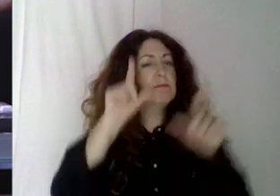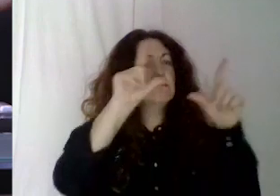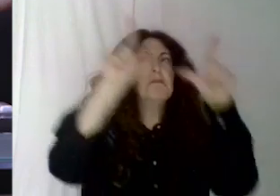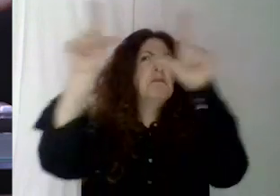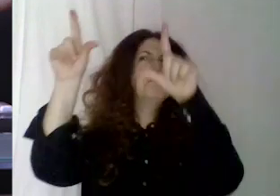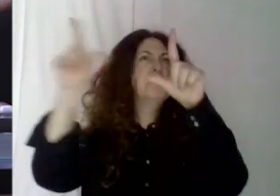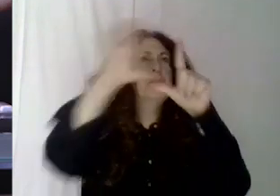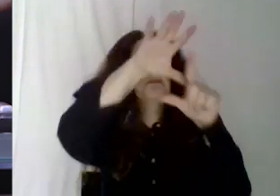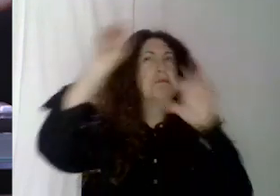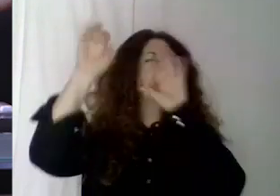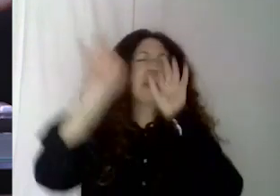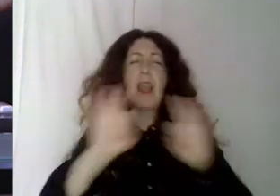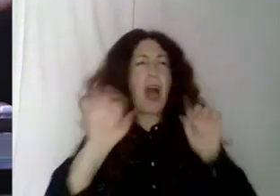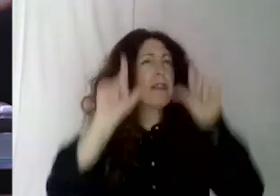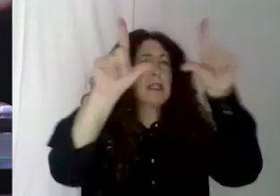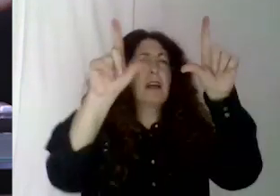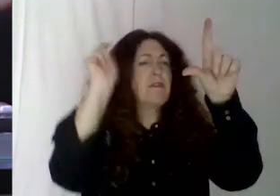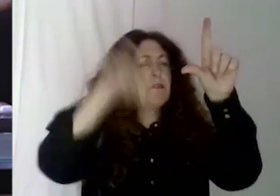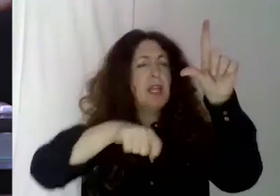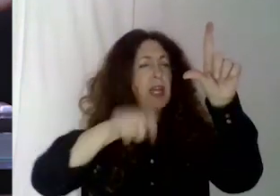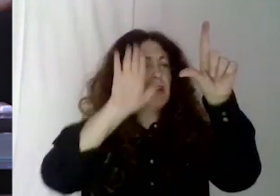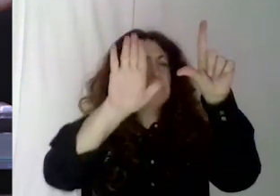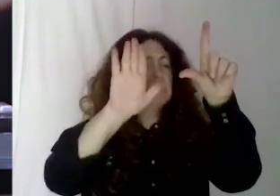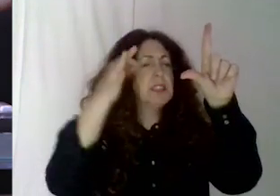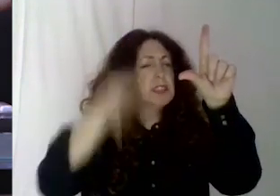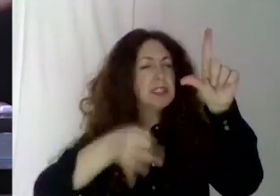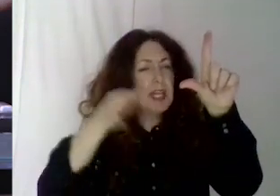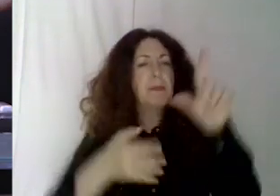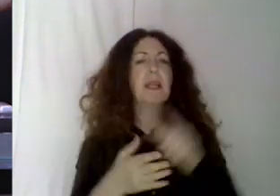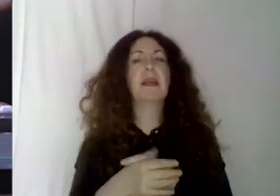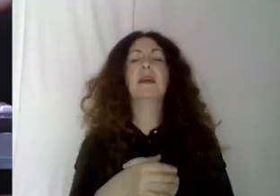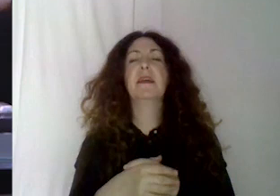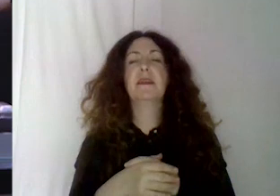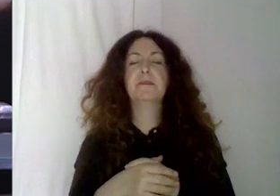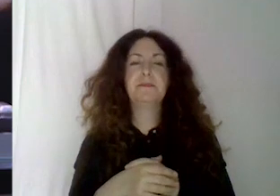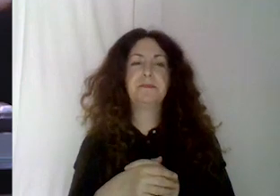A continuación, en el contexto en el que...